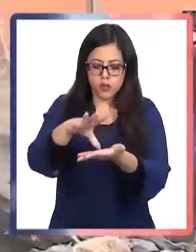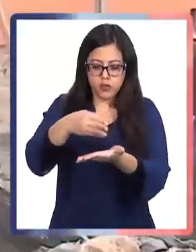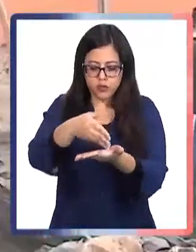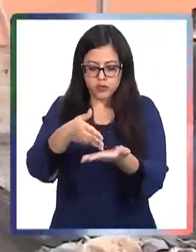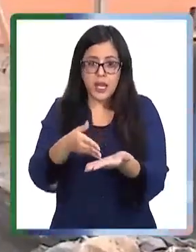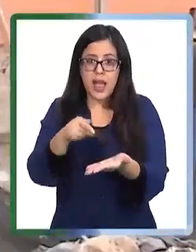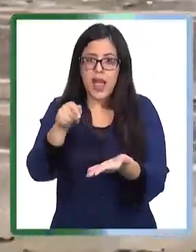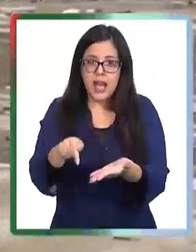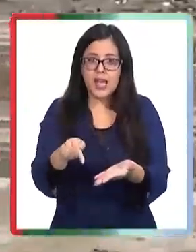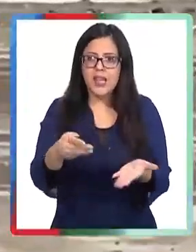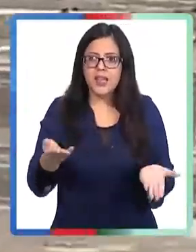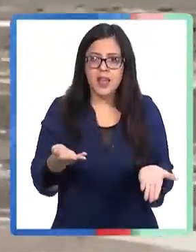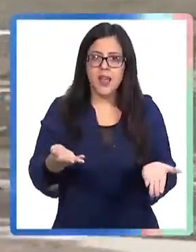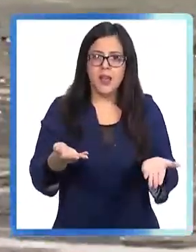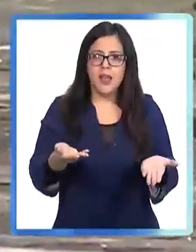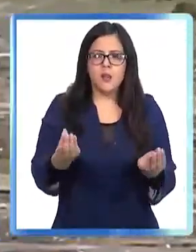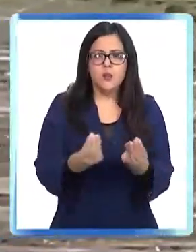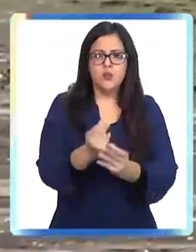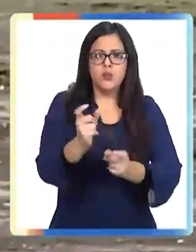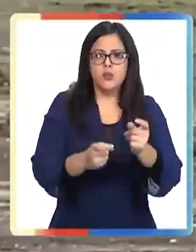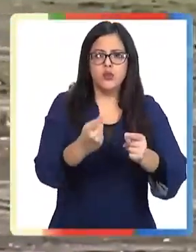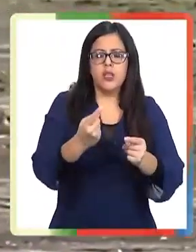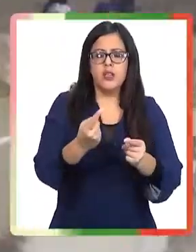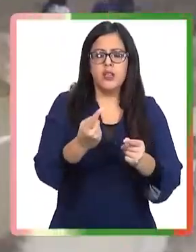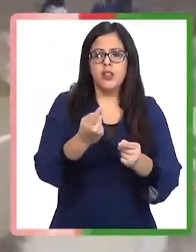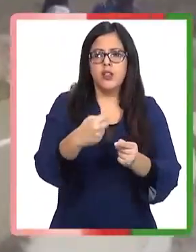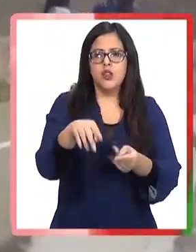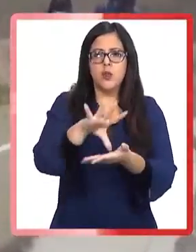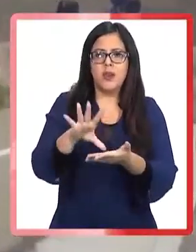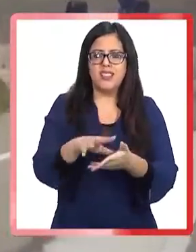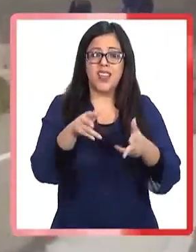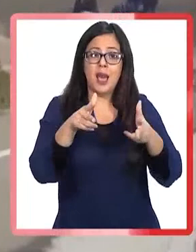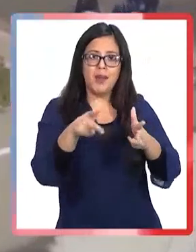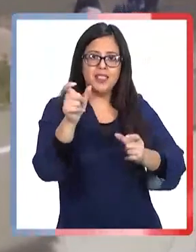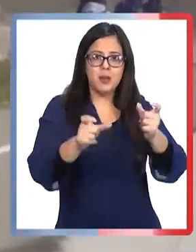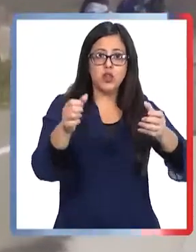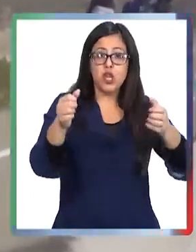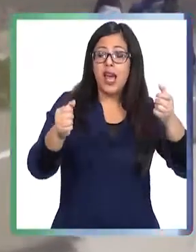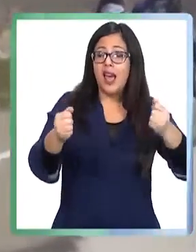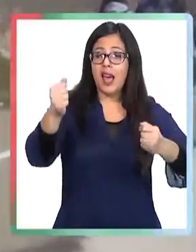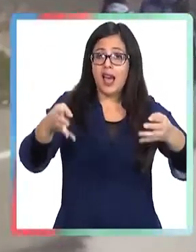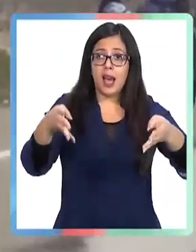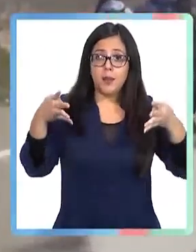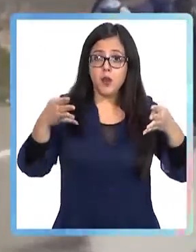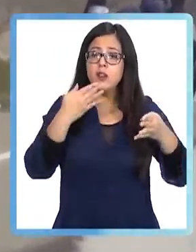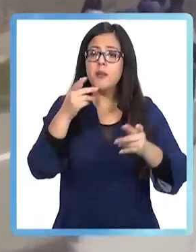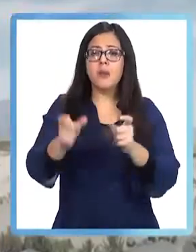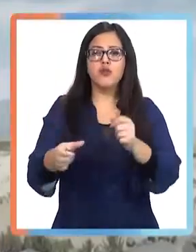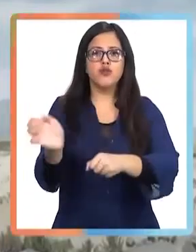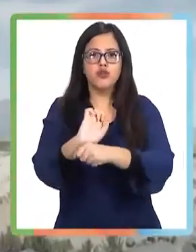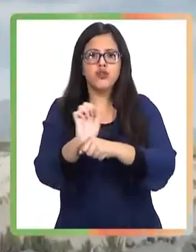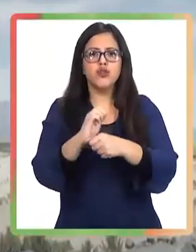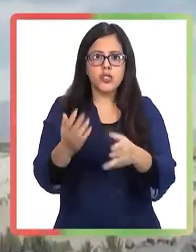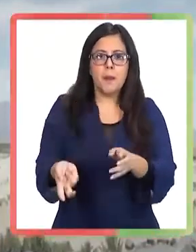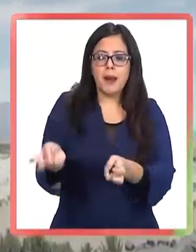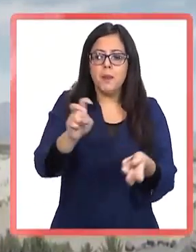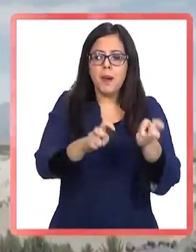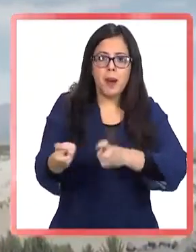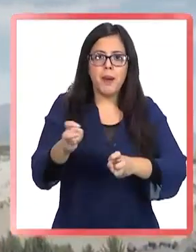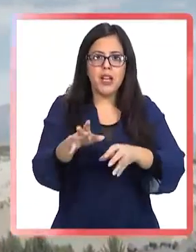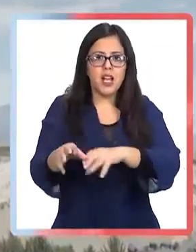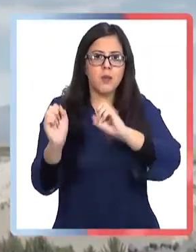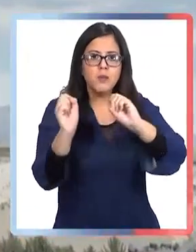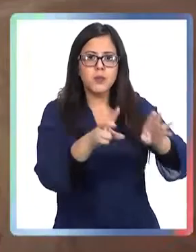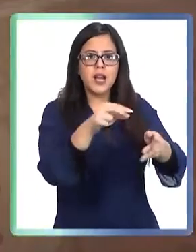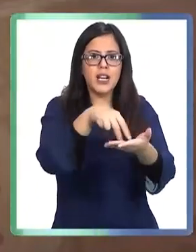frontera hay una serie de migrantes que incluso amenazan a los camioneros, a la gente que anda en vehículo, para que los lleven y los trasladen